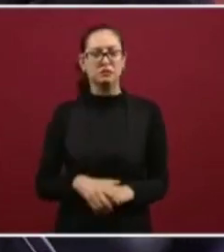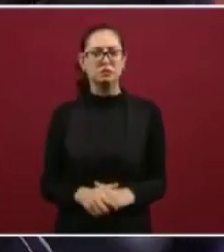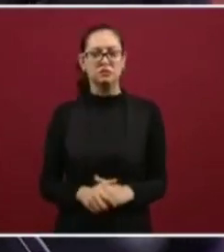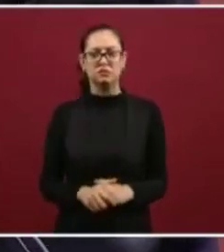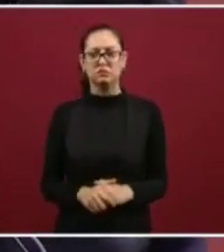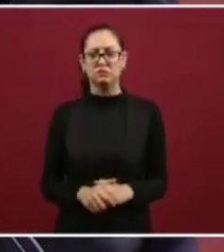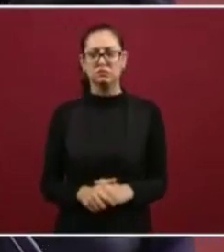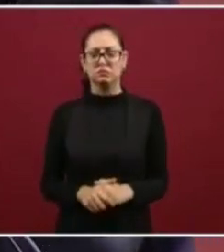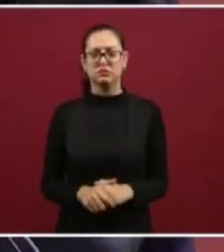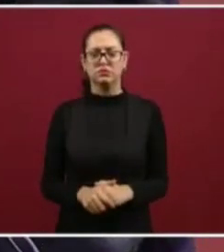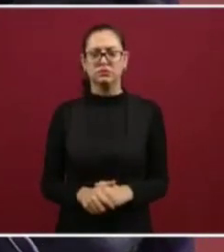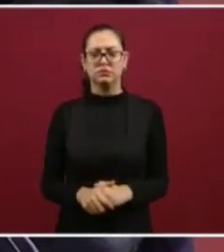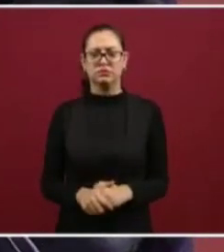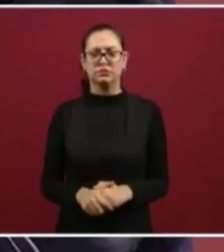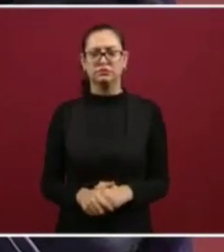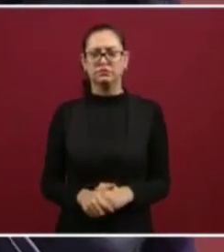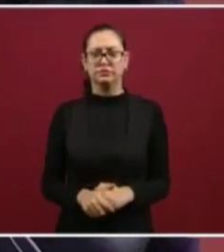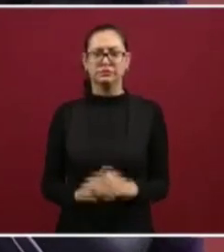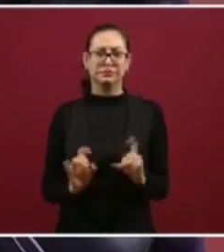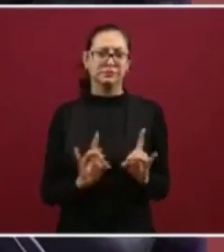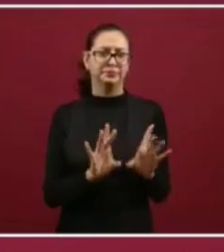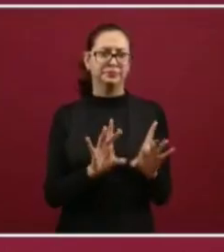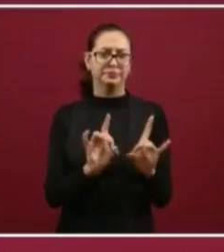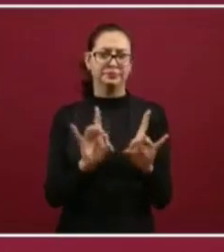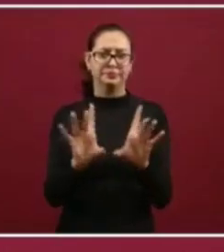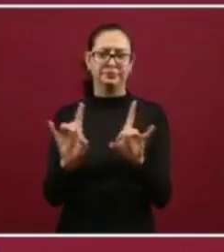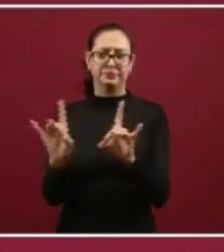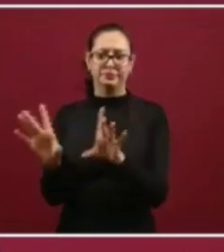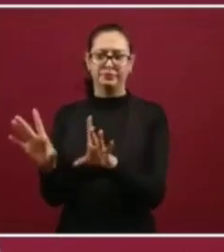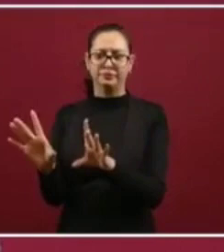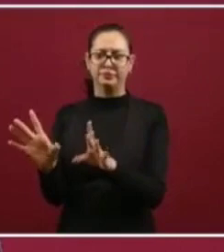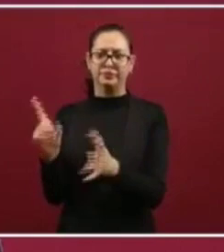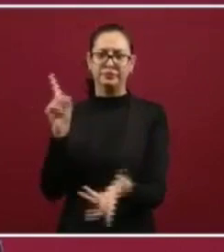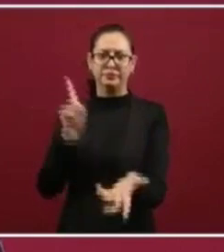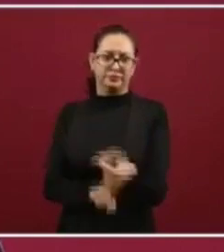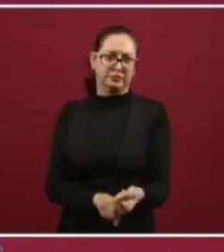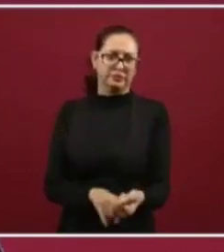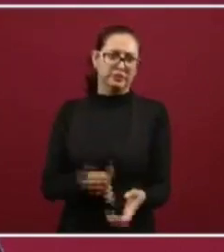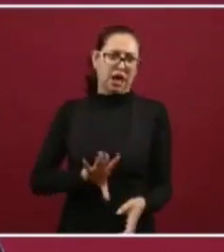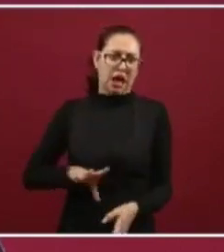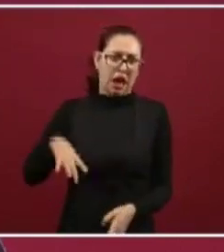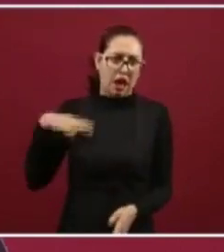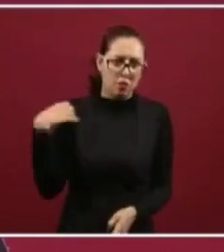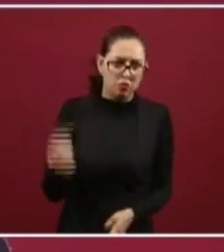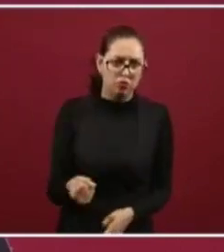En algunos casos, no en todos, se cometen abusos,